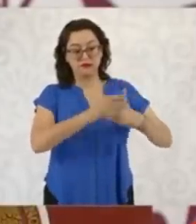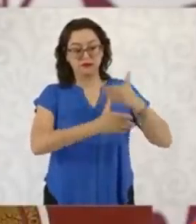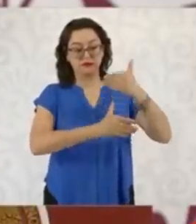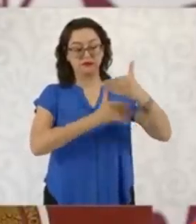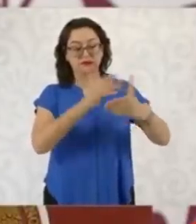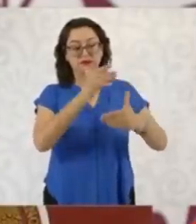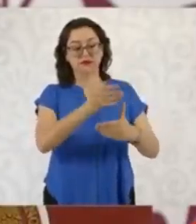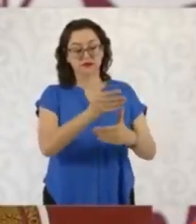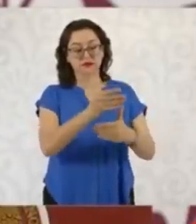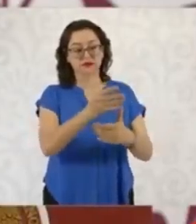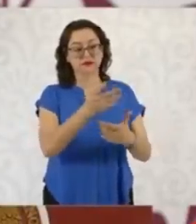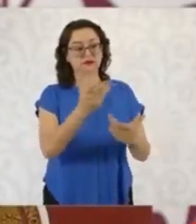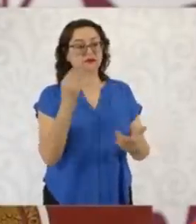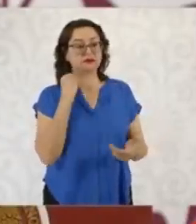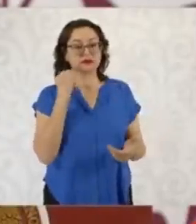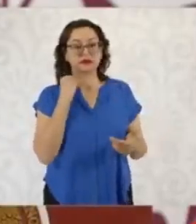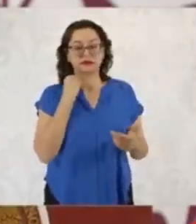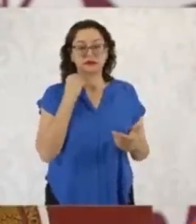demandadas.